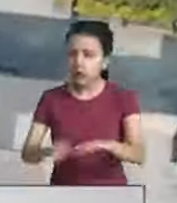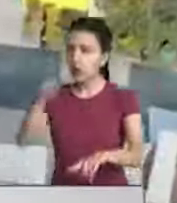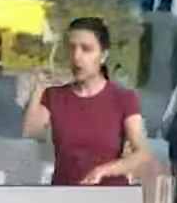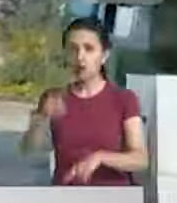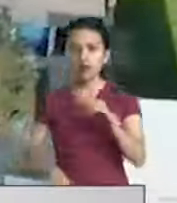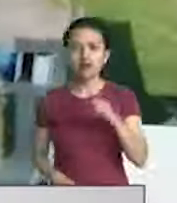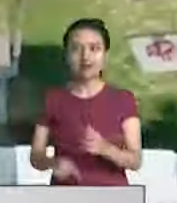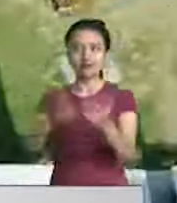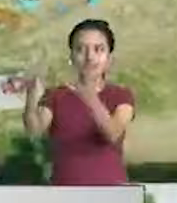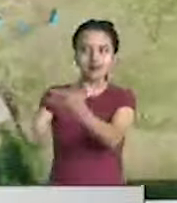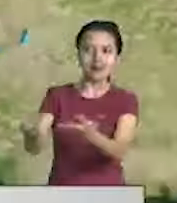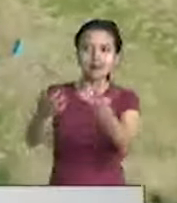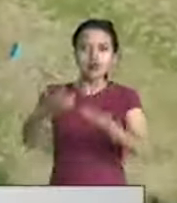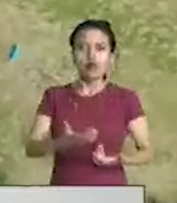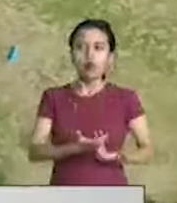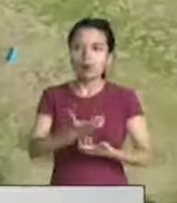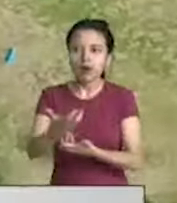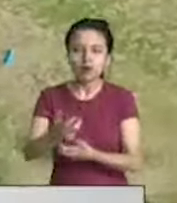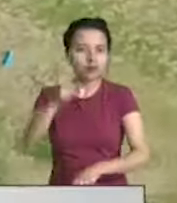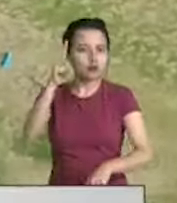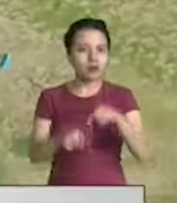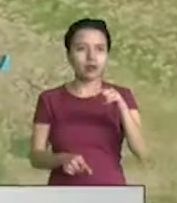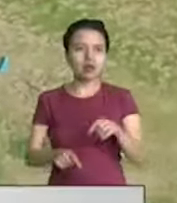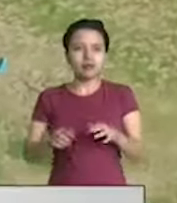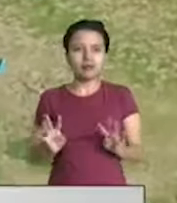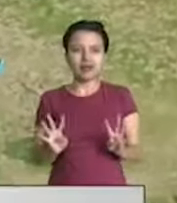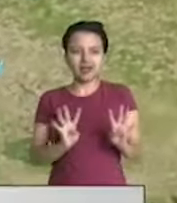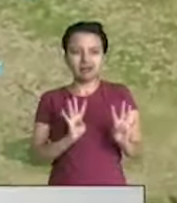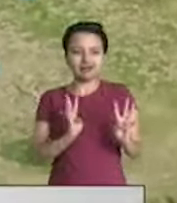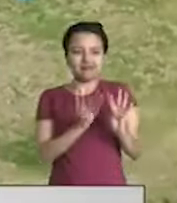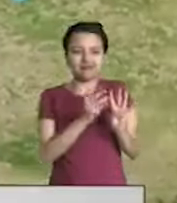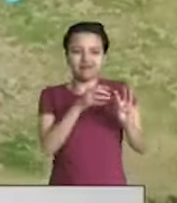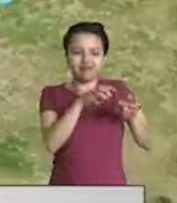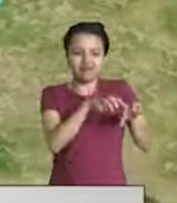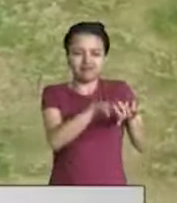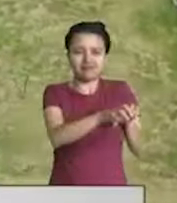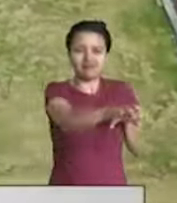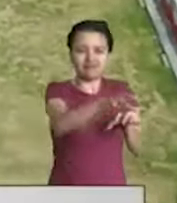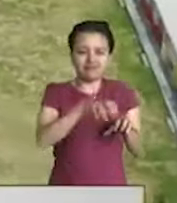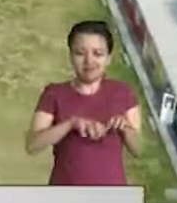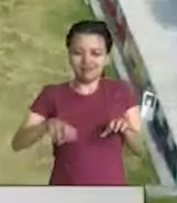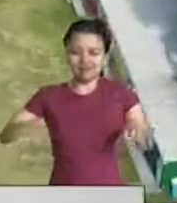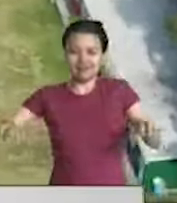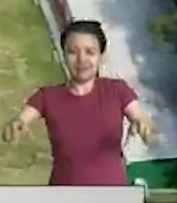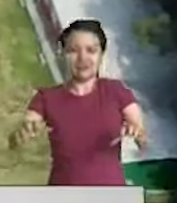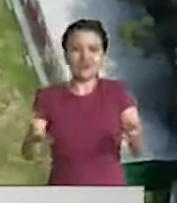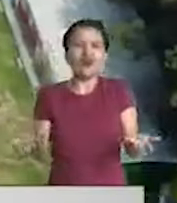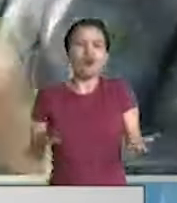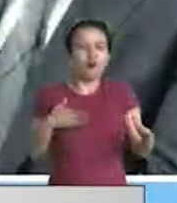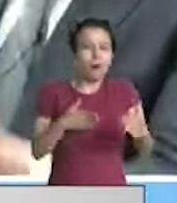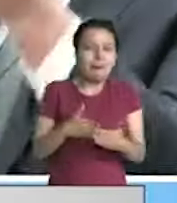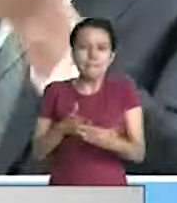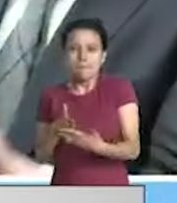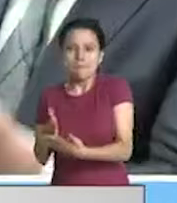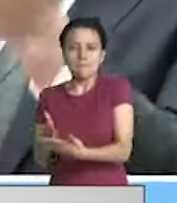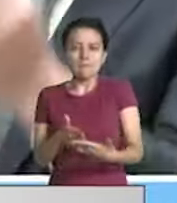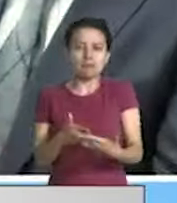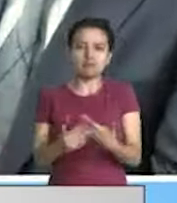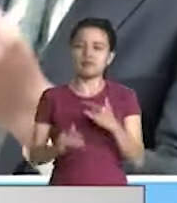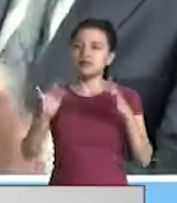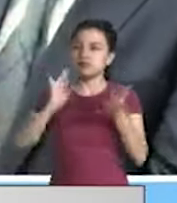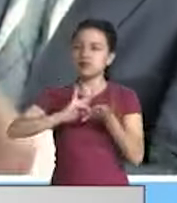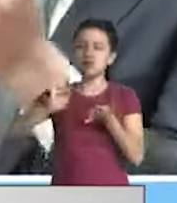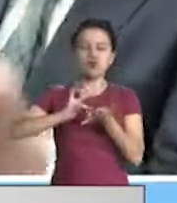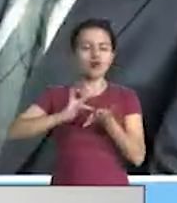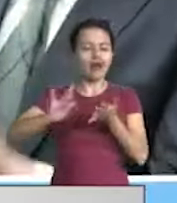llega a haber un incendio y no pueden entrar los bomberos, la situación de verdad es muy grave. La solicitud es expresa y contundente, intervención y declaración de